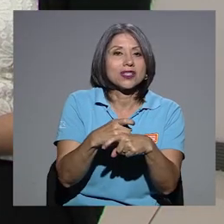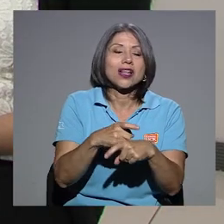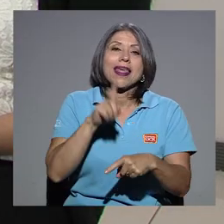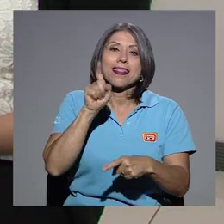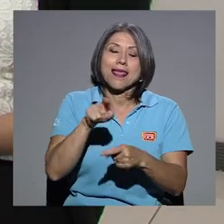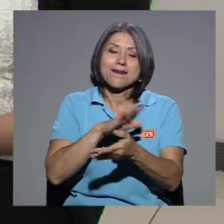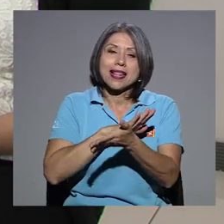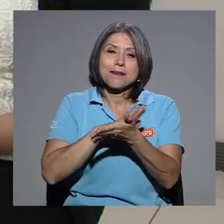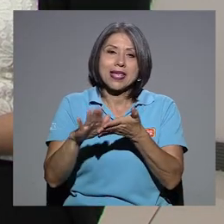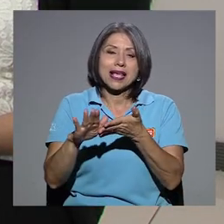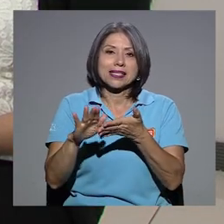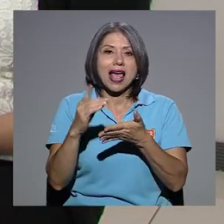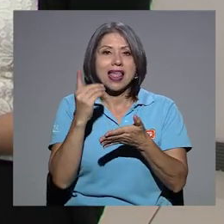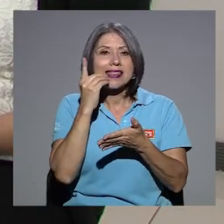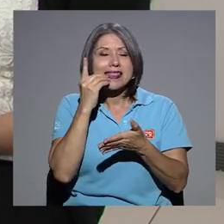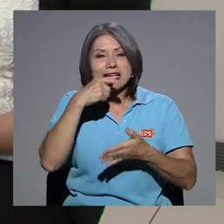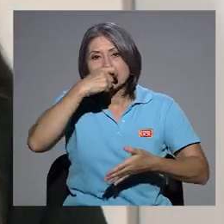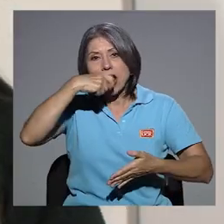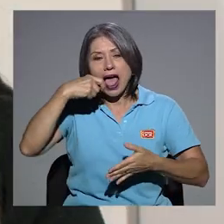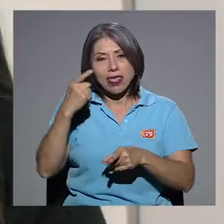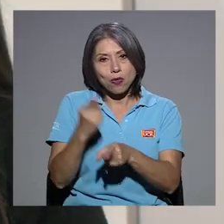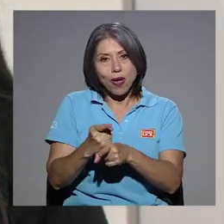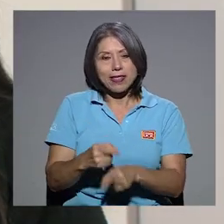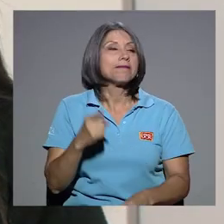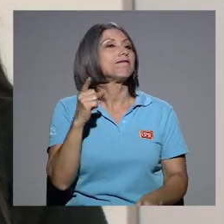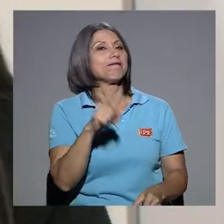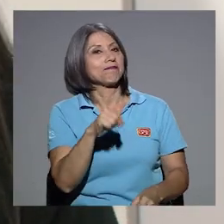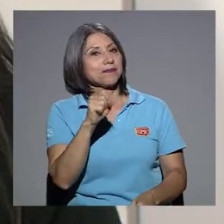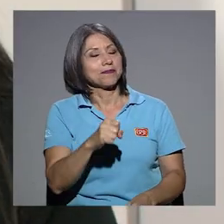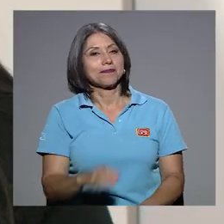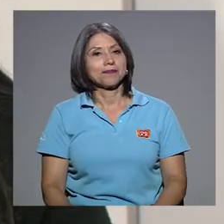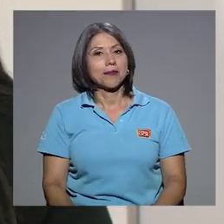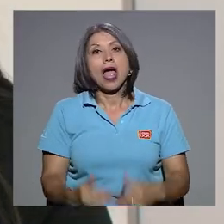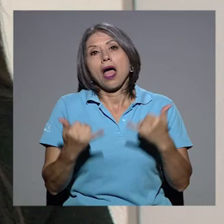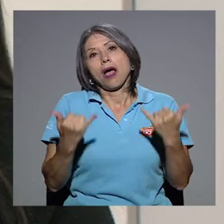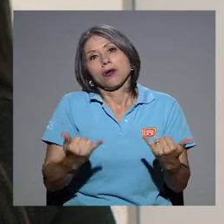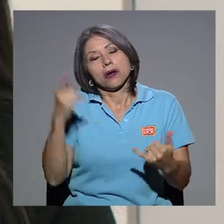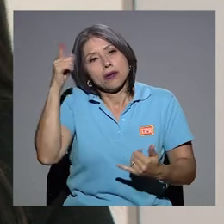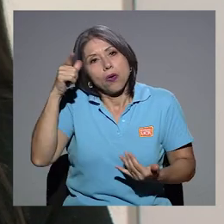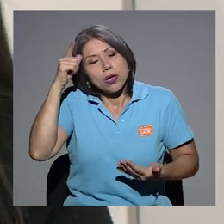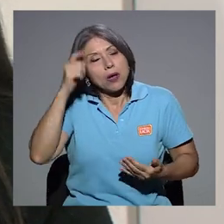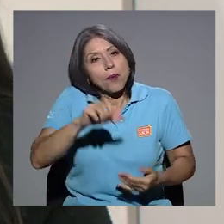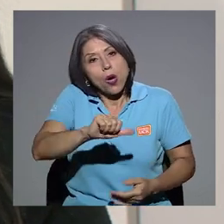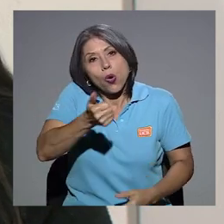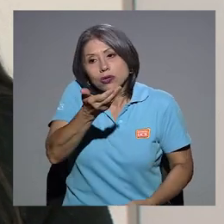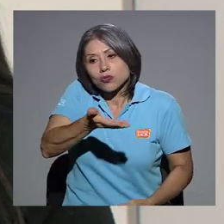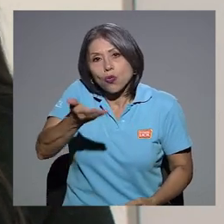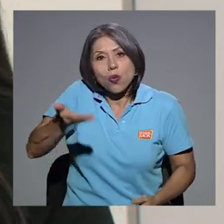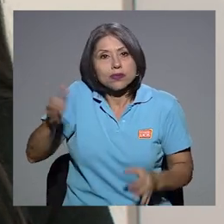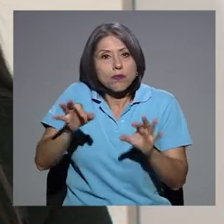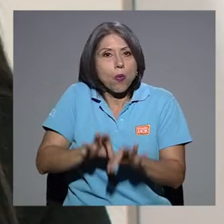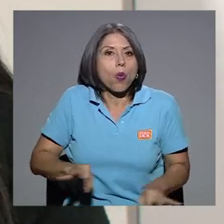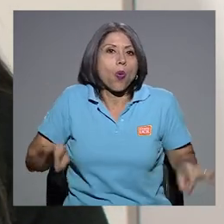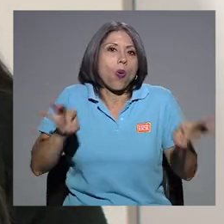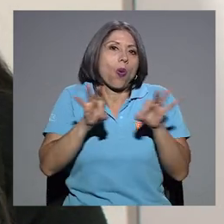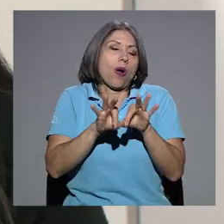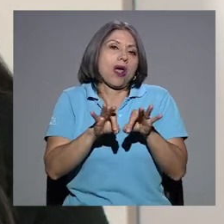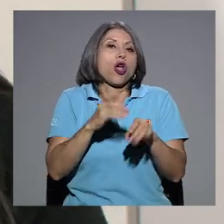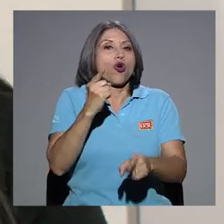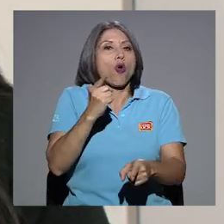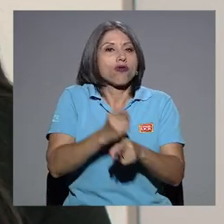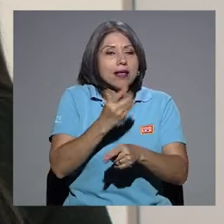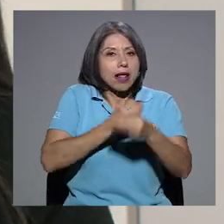complicaciones, limpieza bucodental adecuada. Sí, exactamente. Ahora, obviamente hay otros factores que juegan, ¿verdad? Una correcta